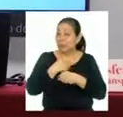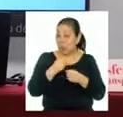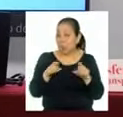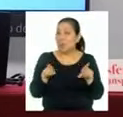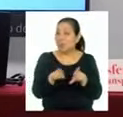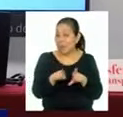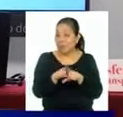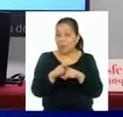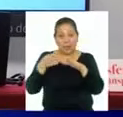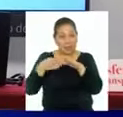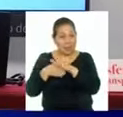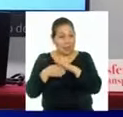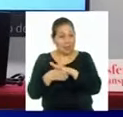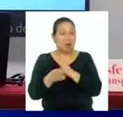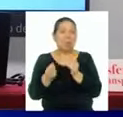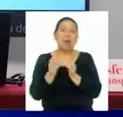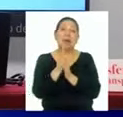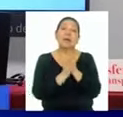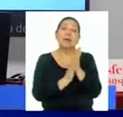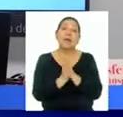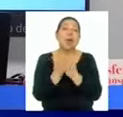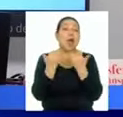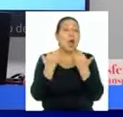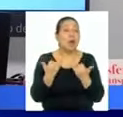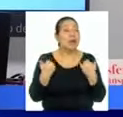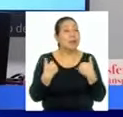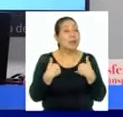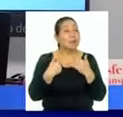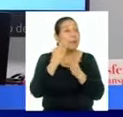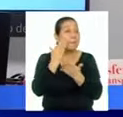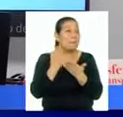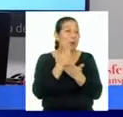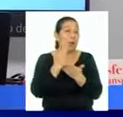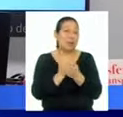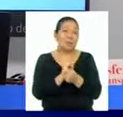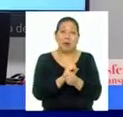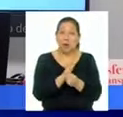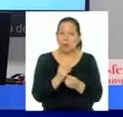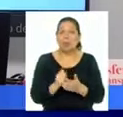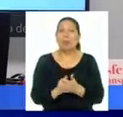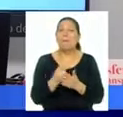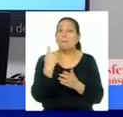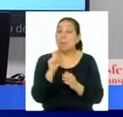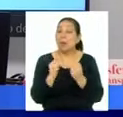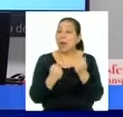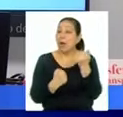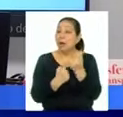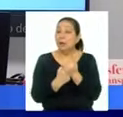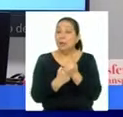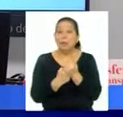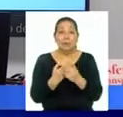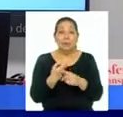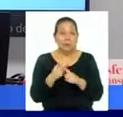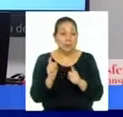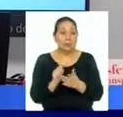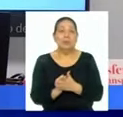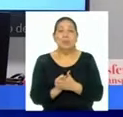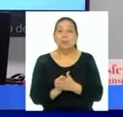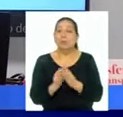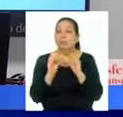también dentro de las entidades beneficiarias ahora que tenemos el problema del COVID-19, y para apoyar el funcionamiento